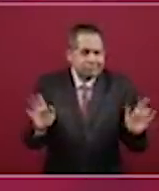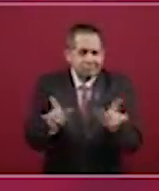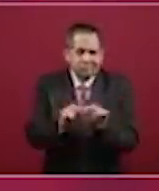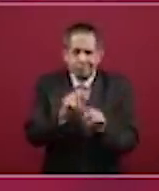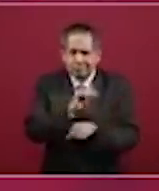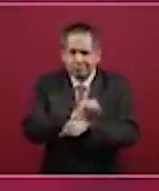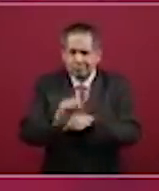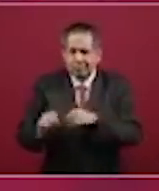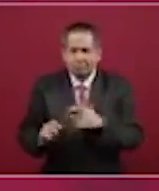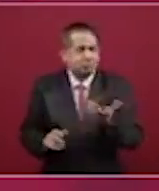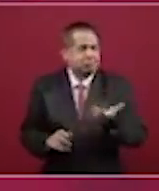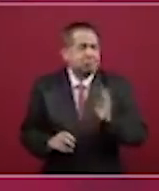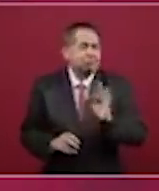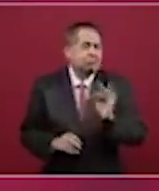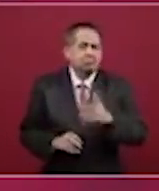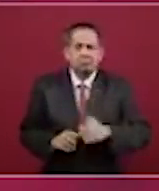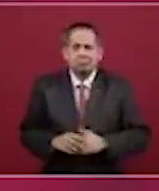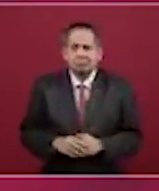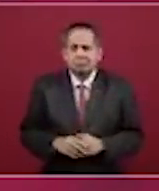Hasta podríamos